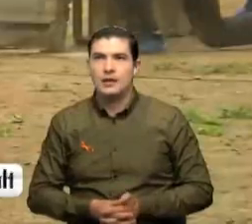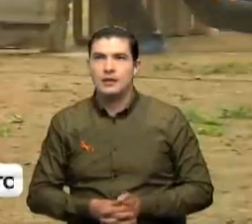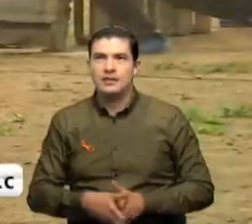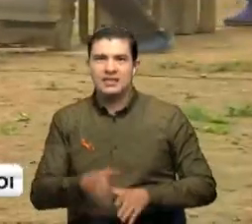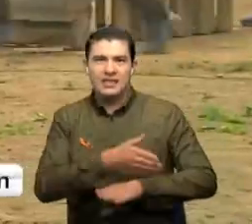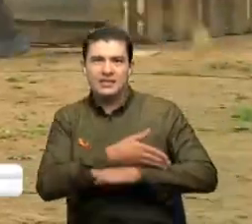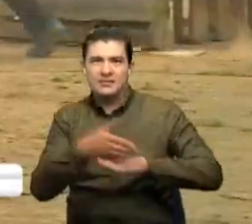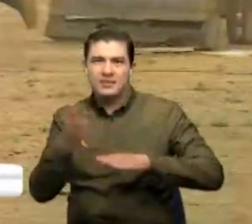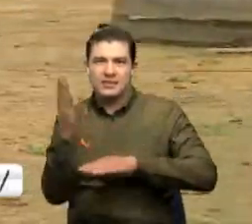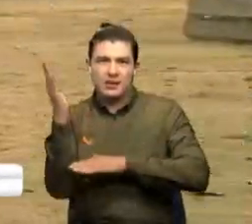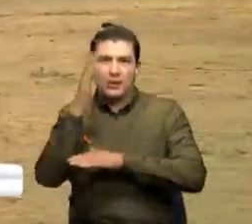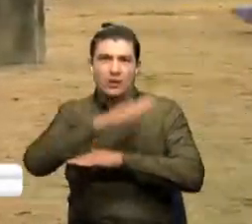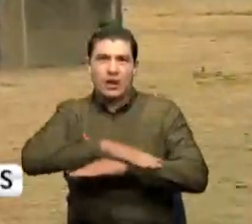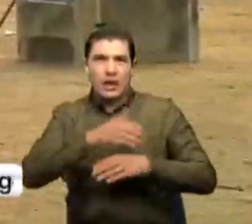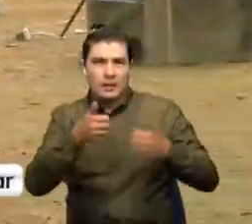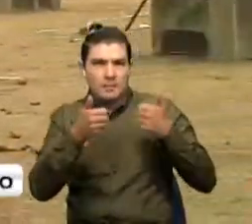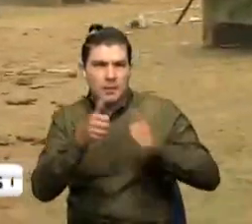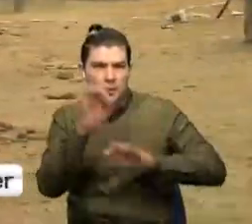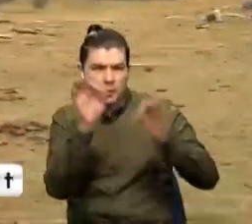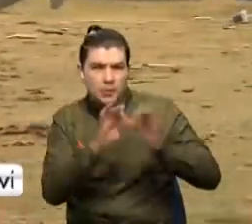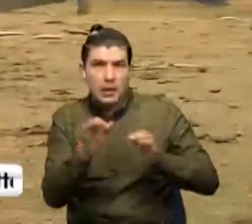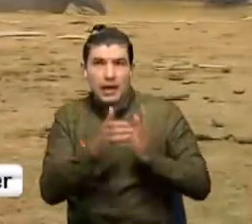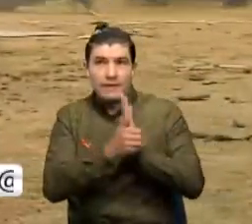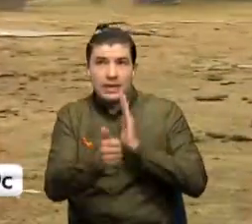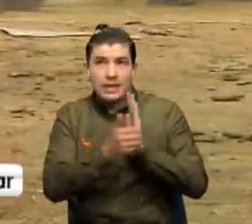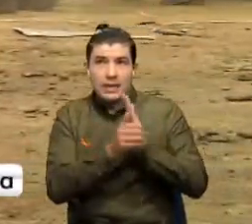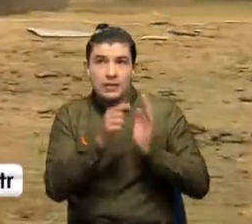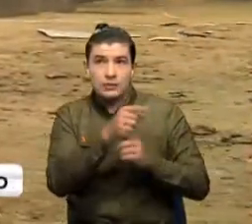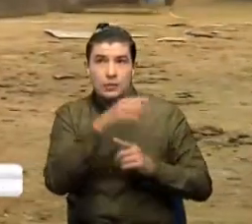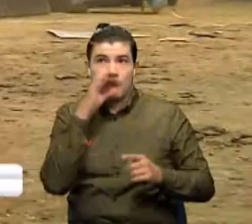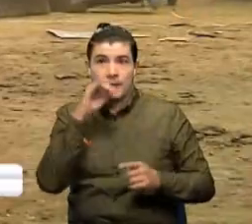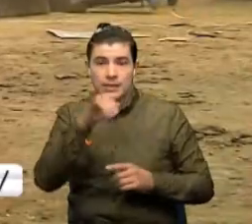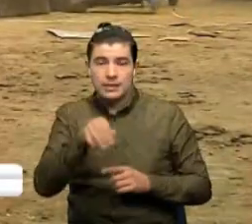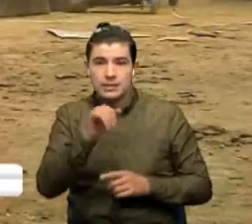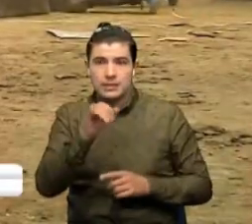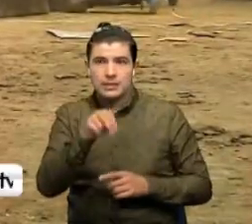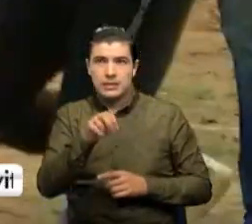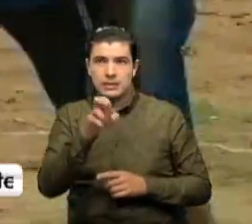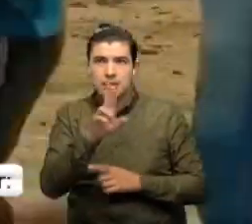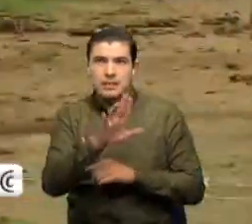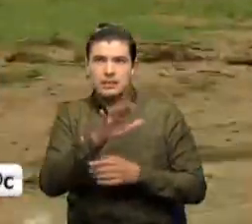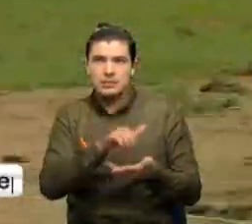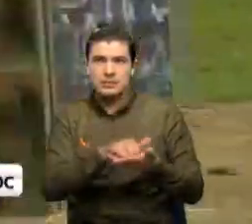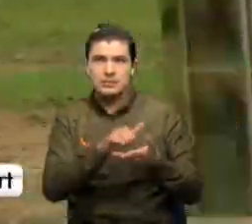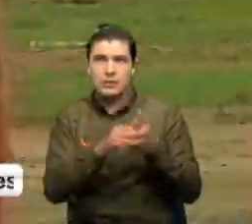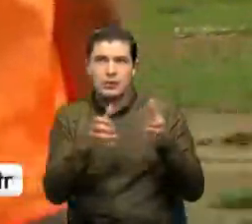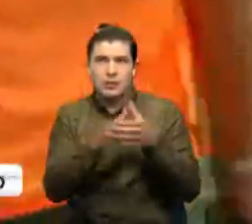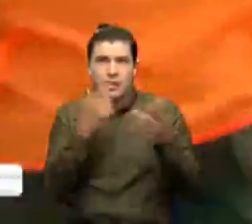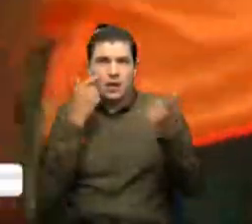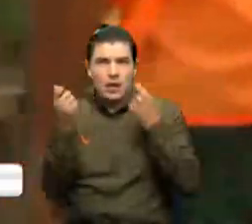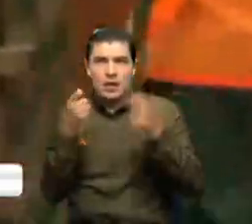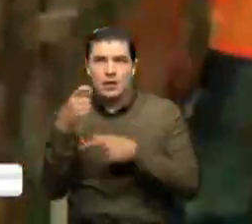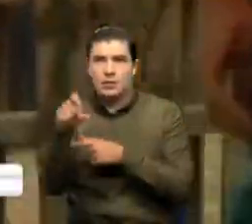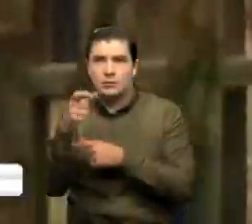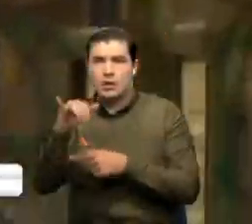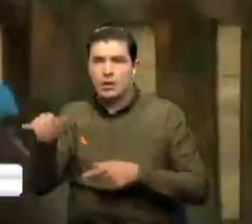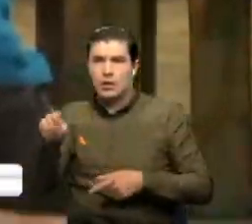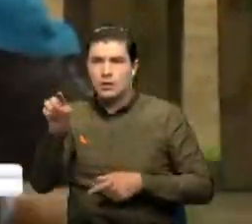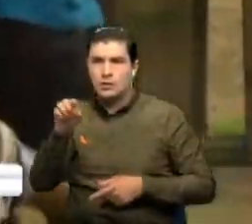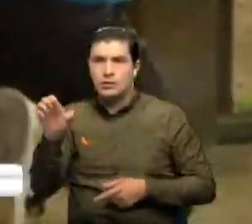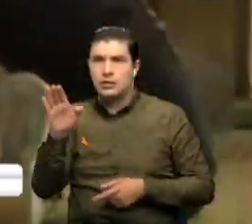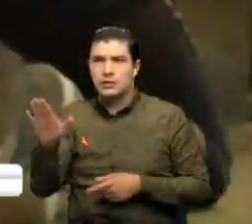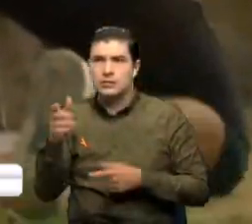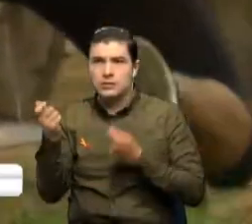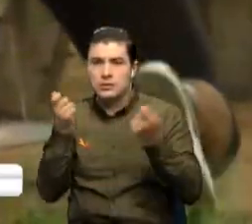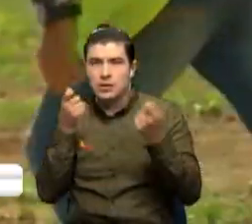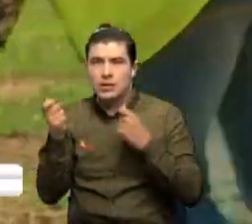Después de una jornada llena de precisión y de agilidad, Jainer Bautista del Team As Tactical de Cúcuta y José Vergara del Tactical